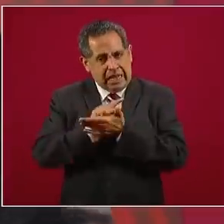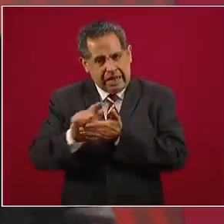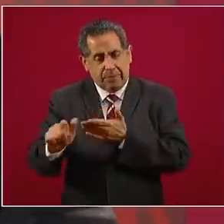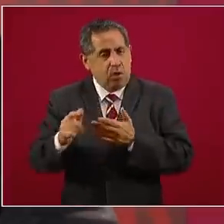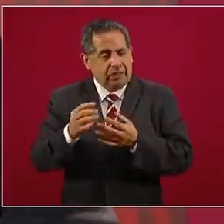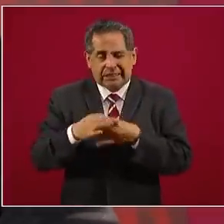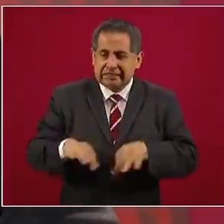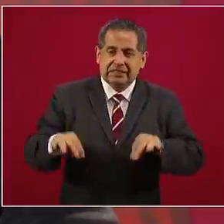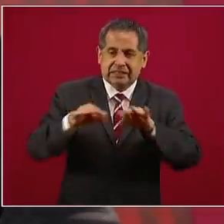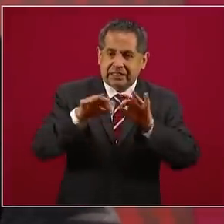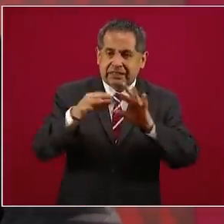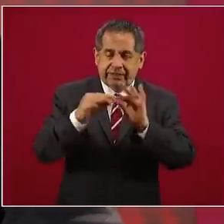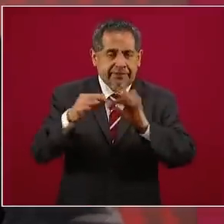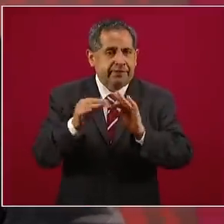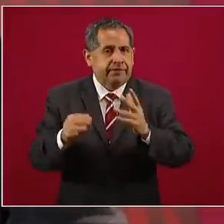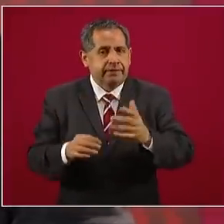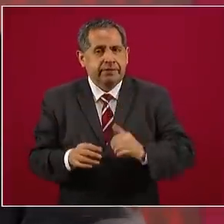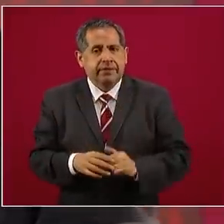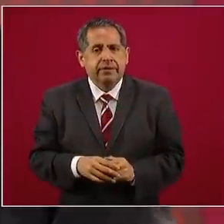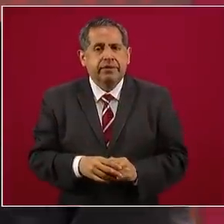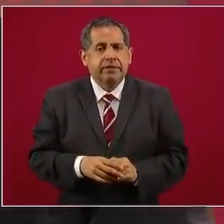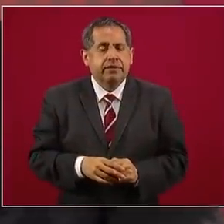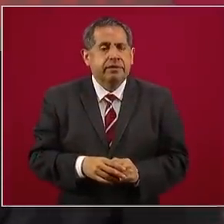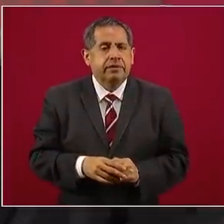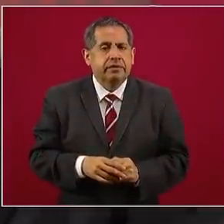sobre todo